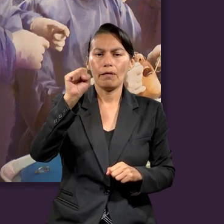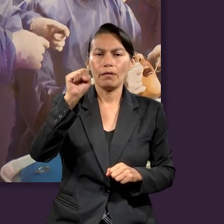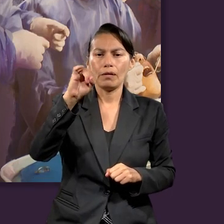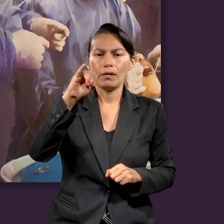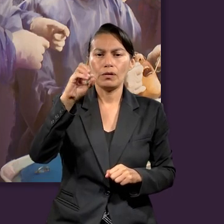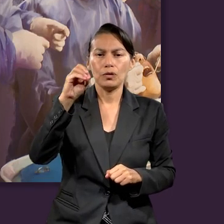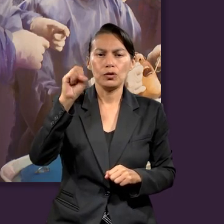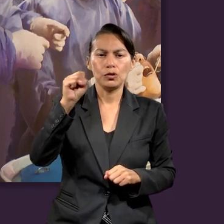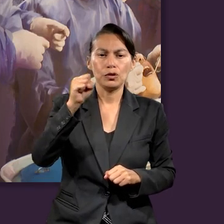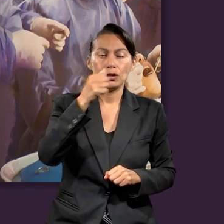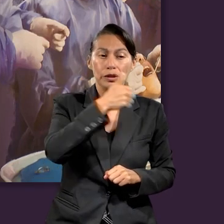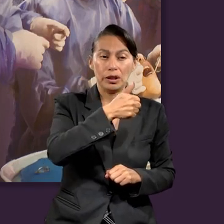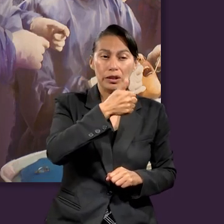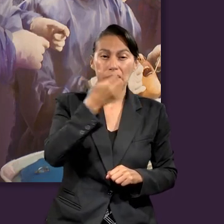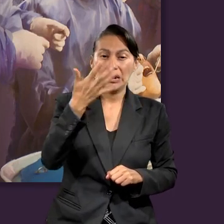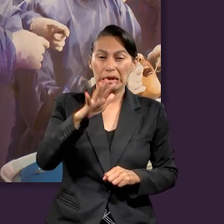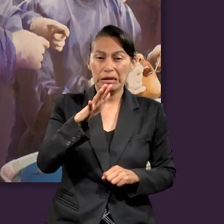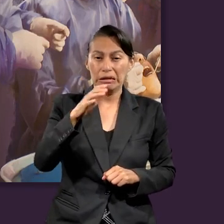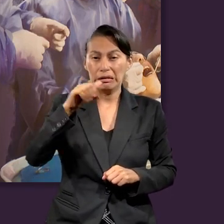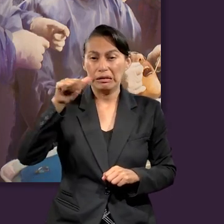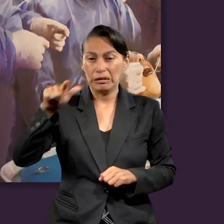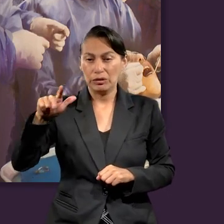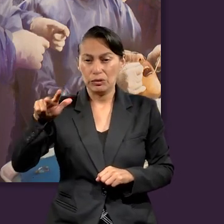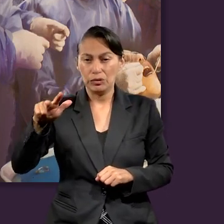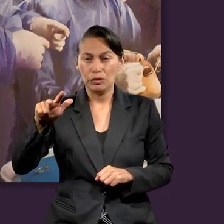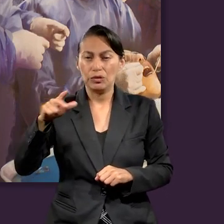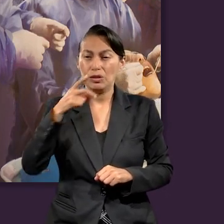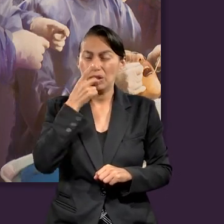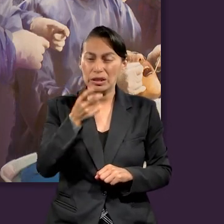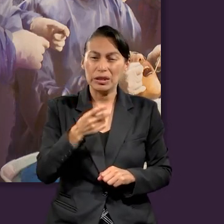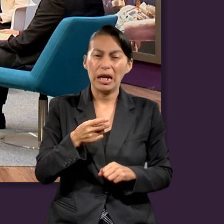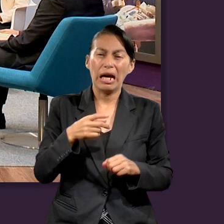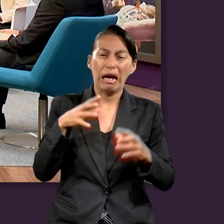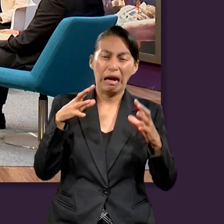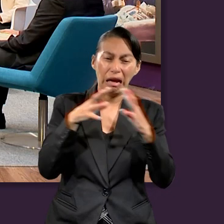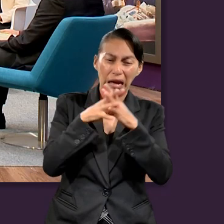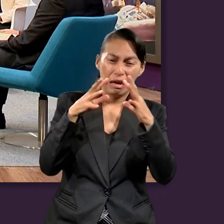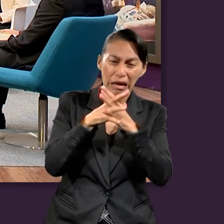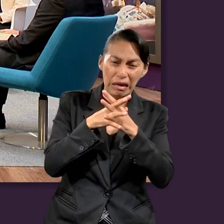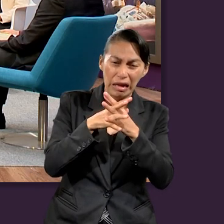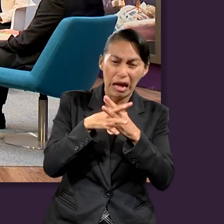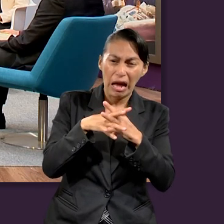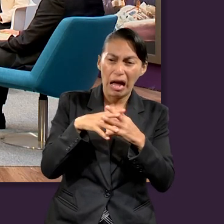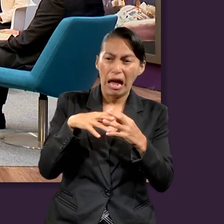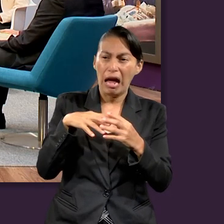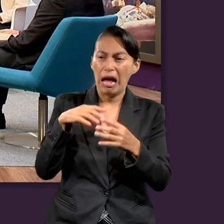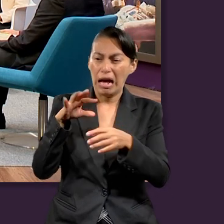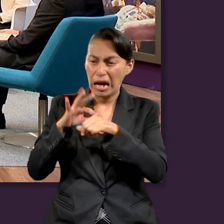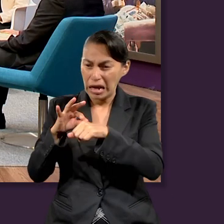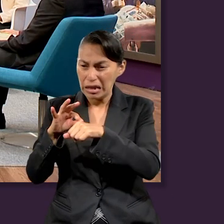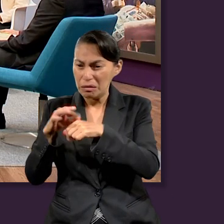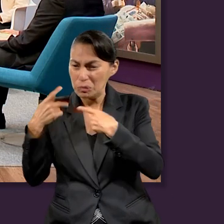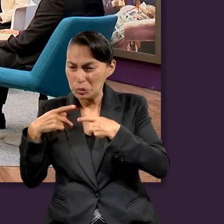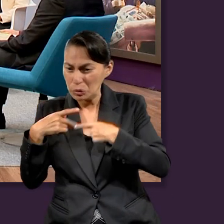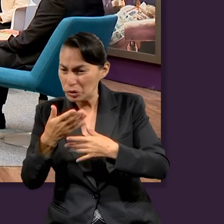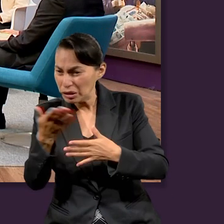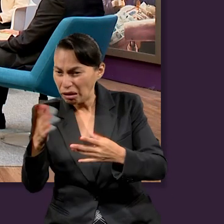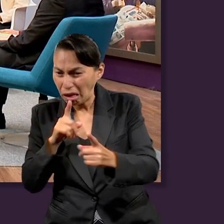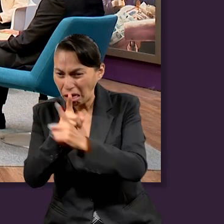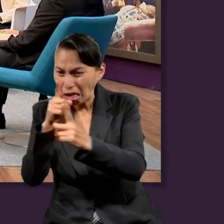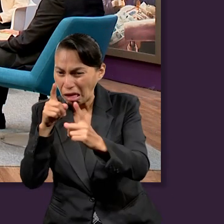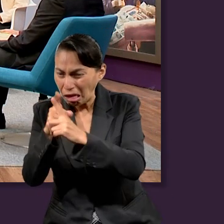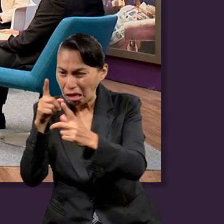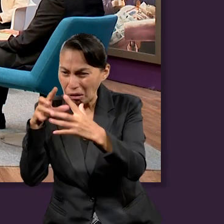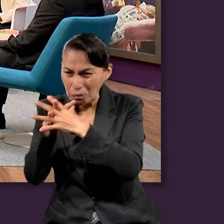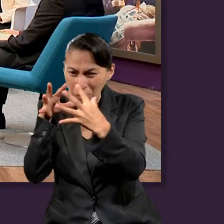6, del 10 al 18. Nosotros tenemos una guerra constante, no contra carne ni sangre, sino contra principados y potestades.